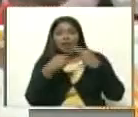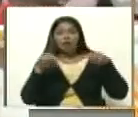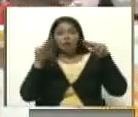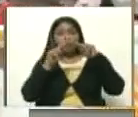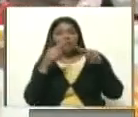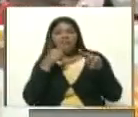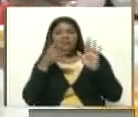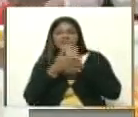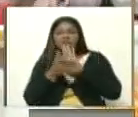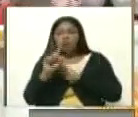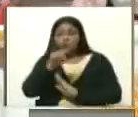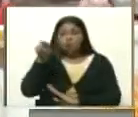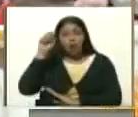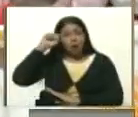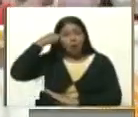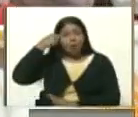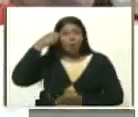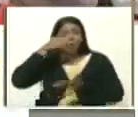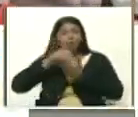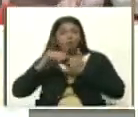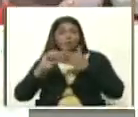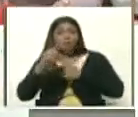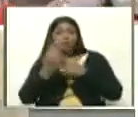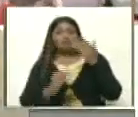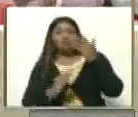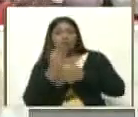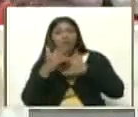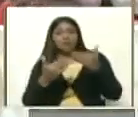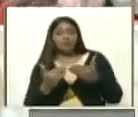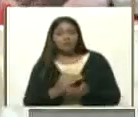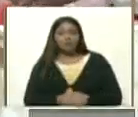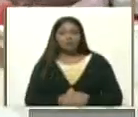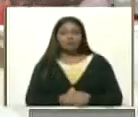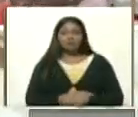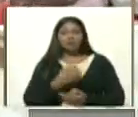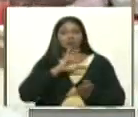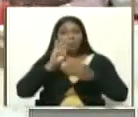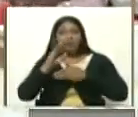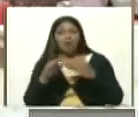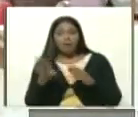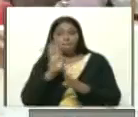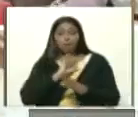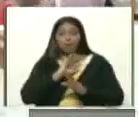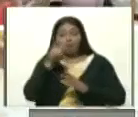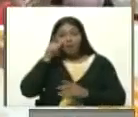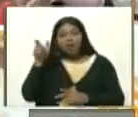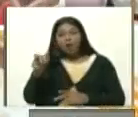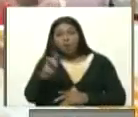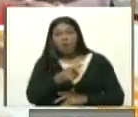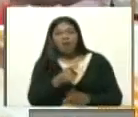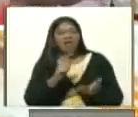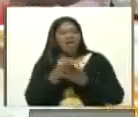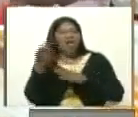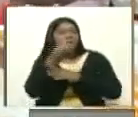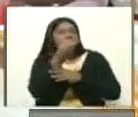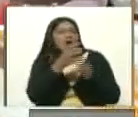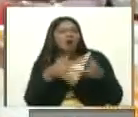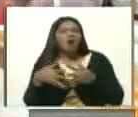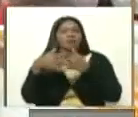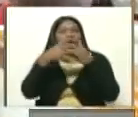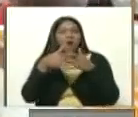de las Naciones Unidas, debemos recordar, establece como principio fundamental la soberanía y autodeterminación de los pueblos. ¿Qué busca Estados